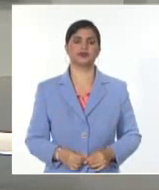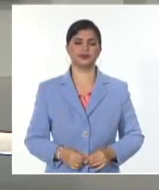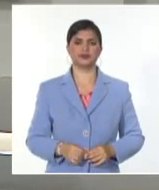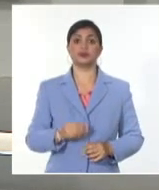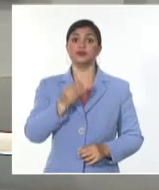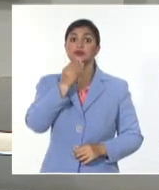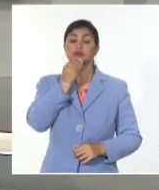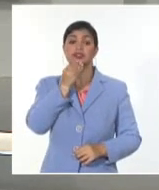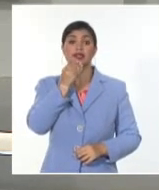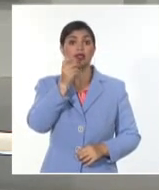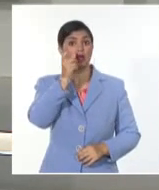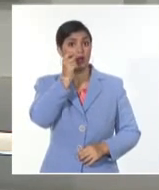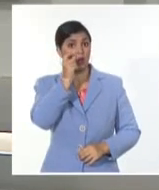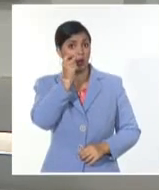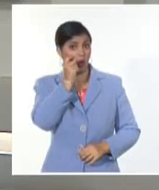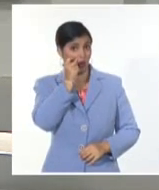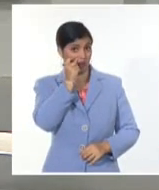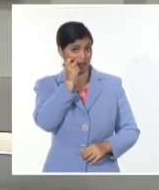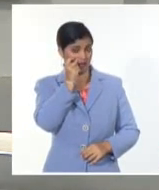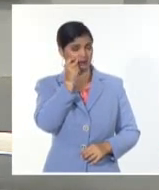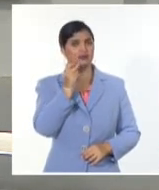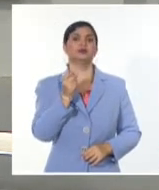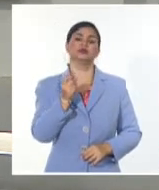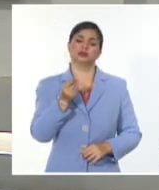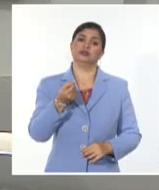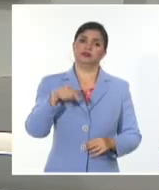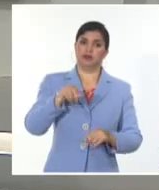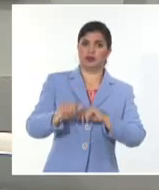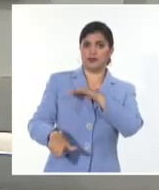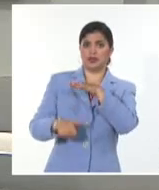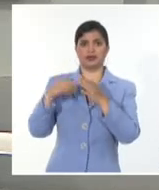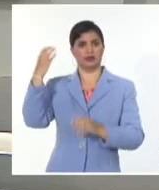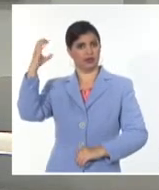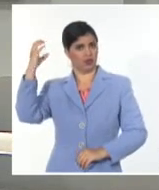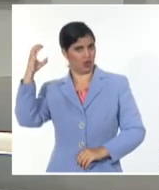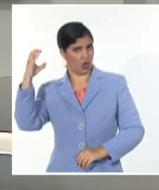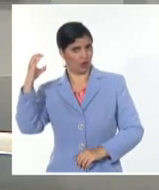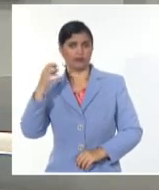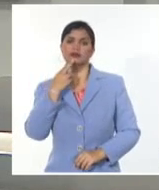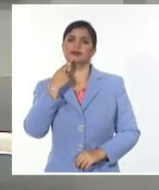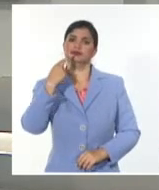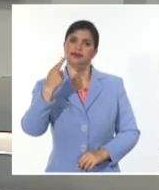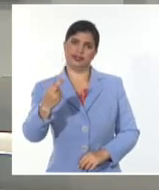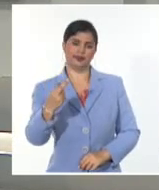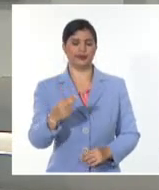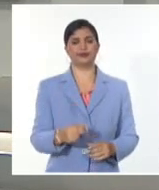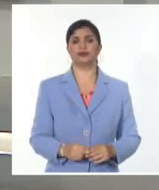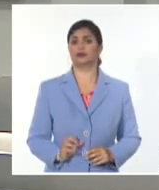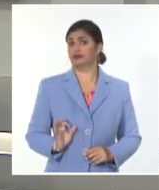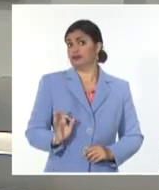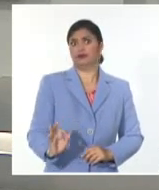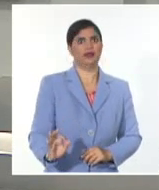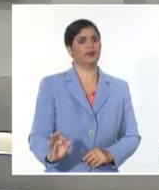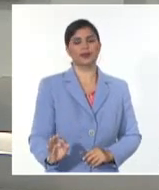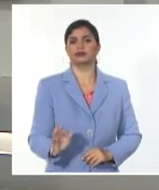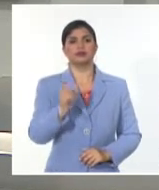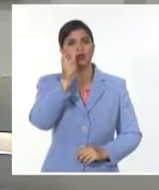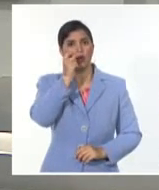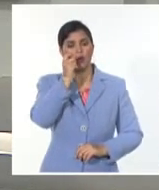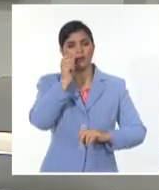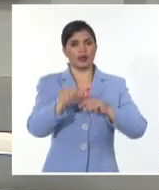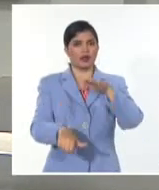actitud del mandatario colombiano ha enojado bastante y Benjamín Netanyahu responde como siempre que se le ataca en relación a